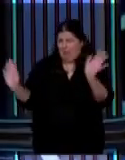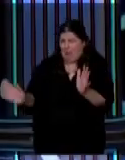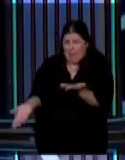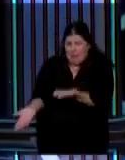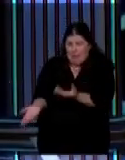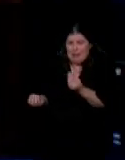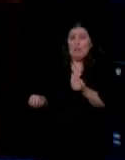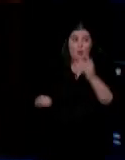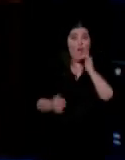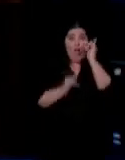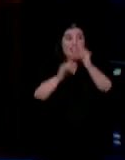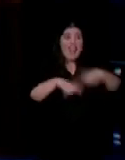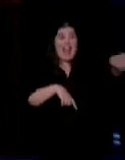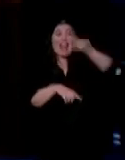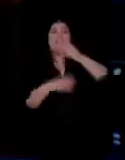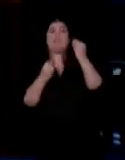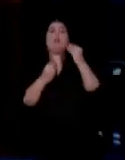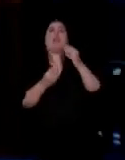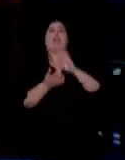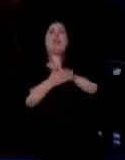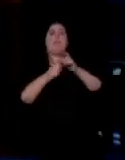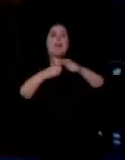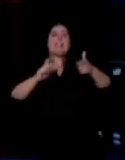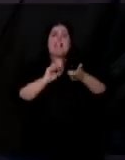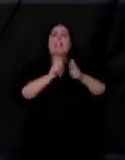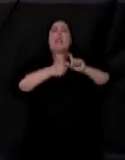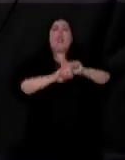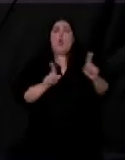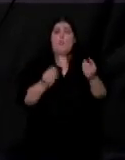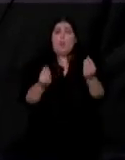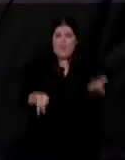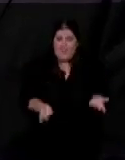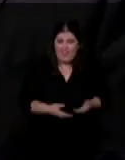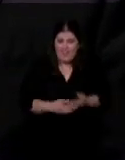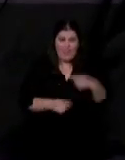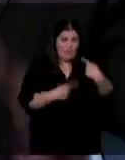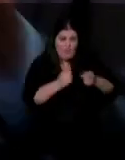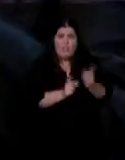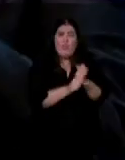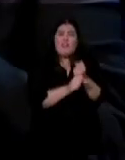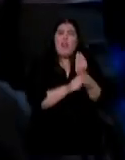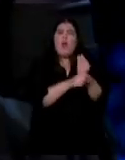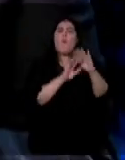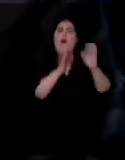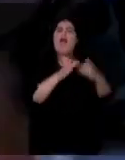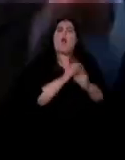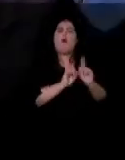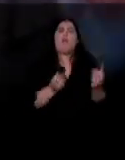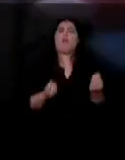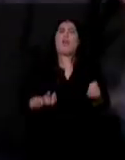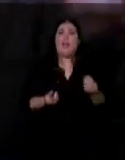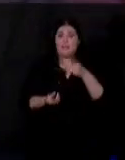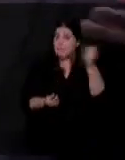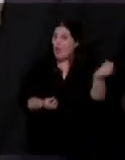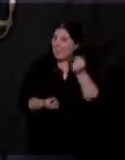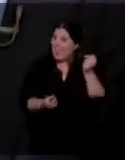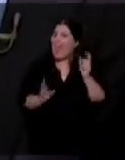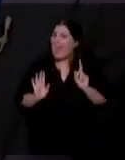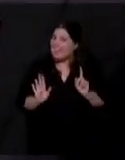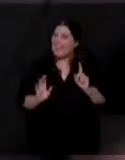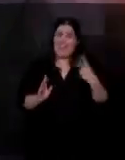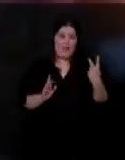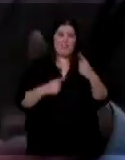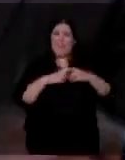renovaron contale a la gente Javier Por qué no te la renovaron digo digamos era un estudiante muy importante porque es parte de esta